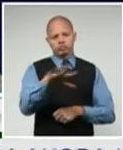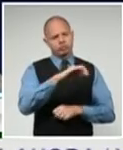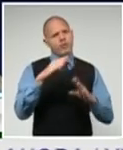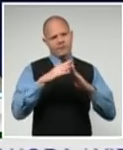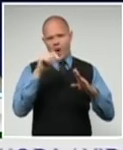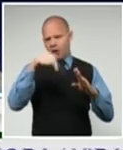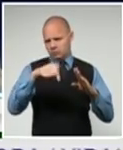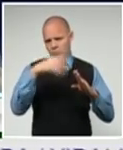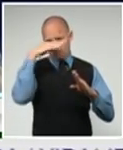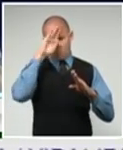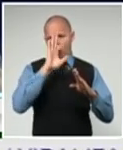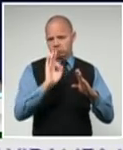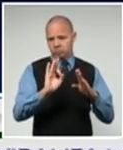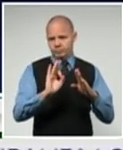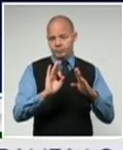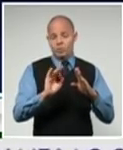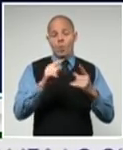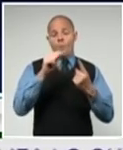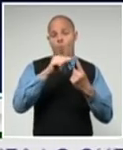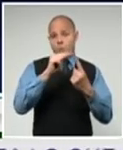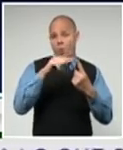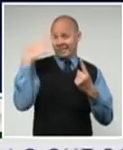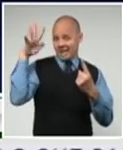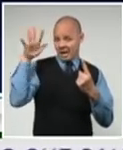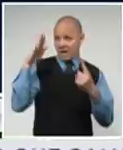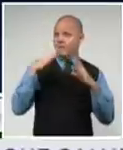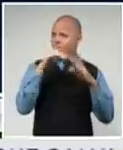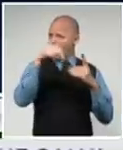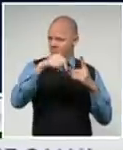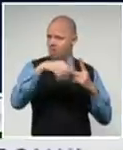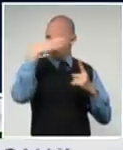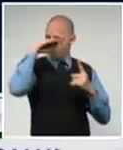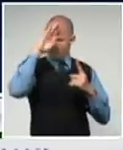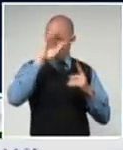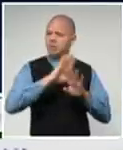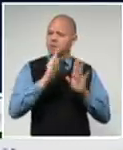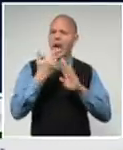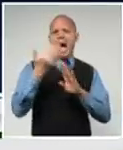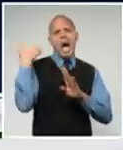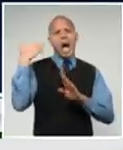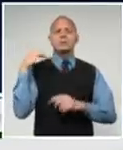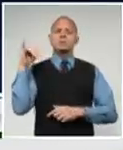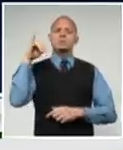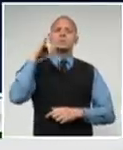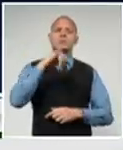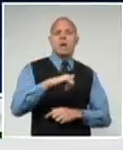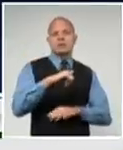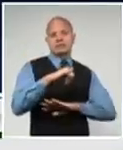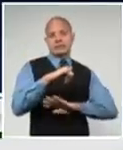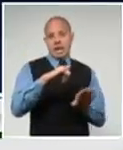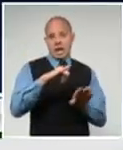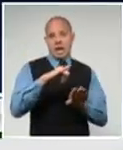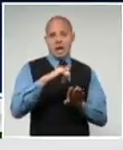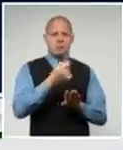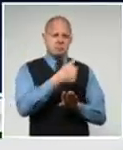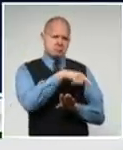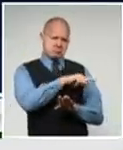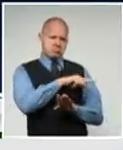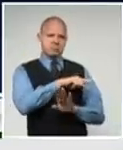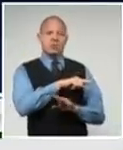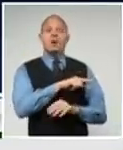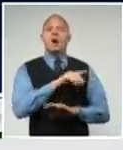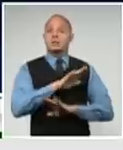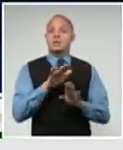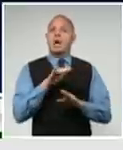extranjera residente en nuestro país, pero que arribó del exterior recientemente. Se